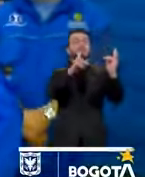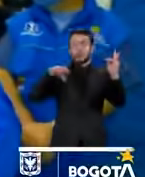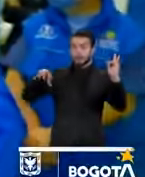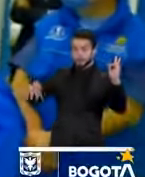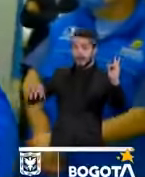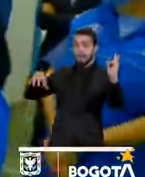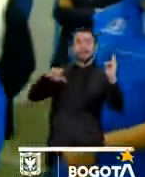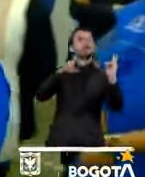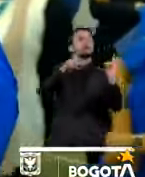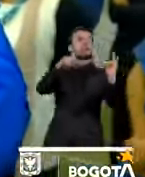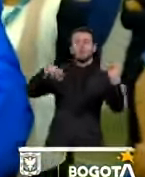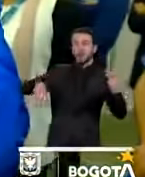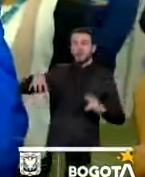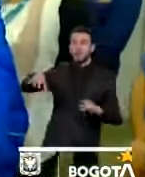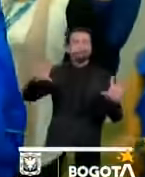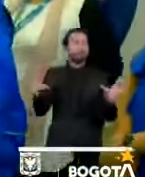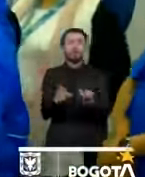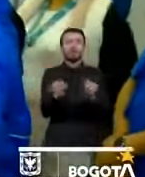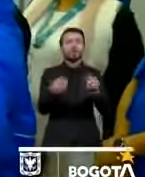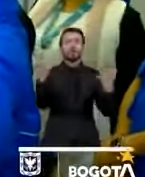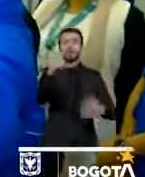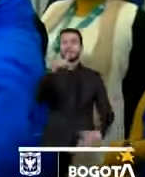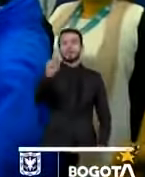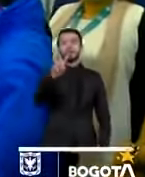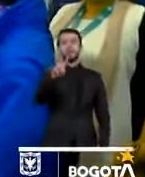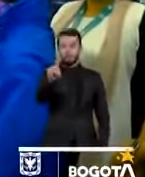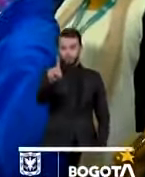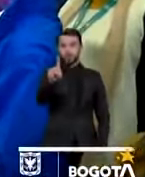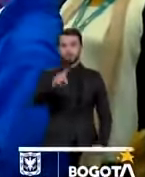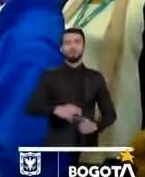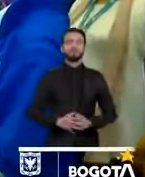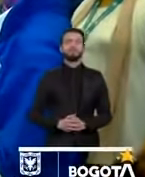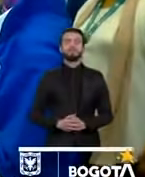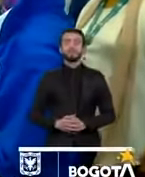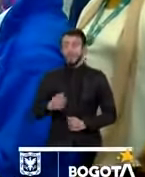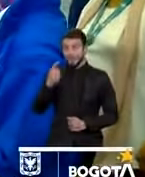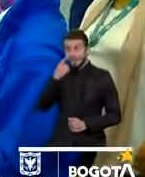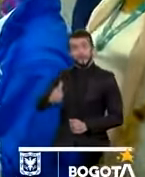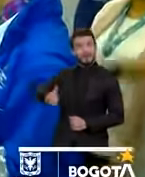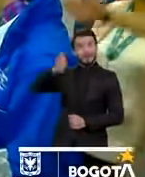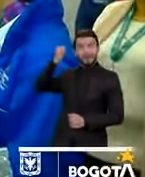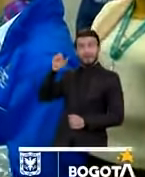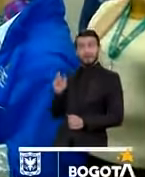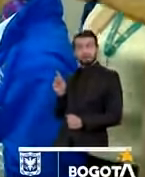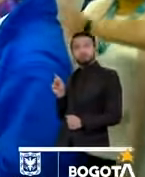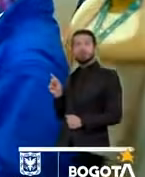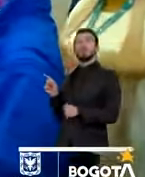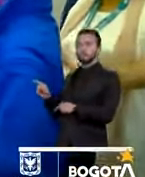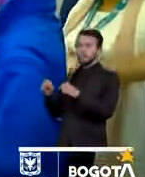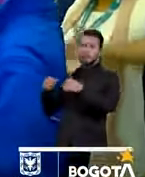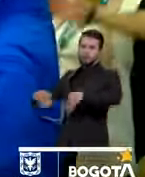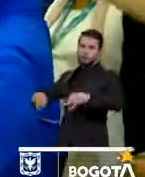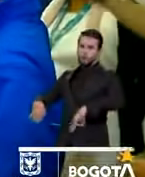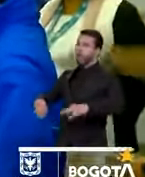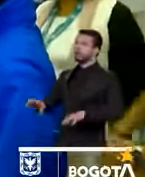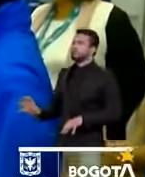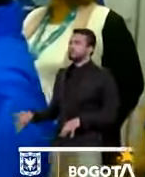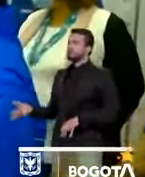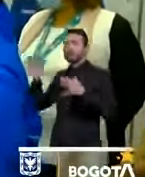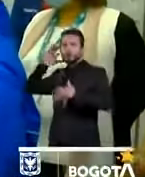a instalar. Atrás están las zonas de duchas, sí, las corrientes. Zonas de duchas y baños. Personal sanitario ya dispuesto